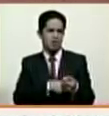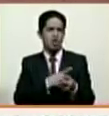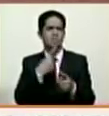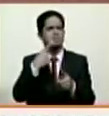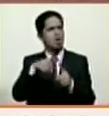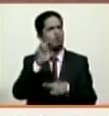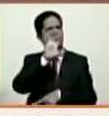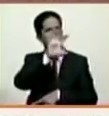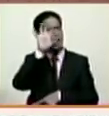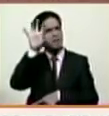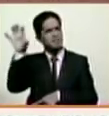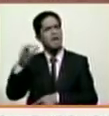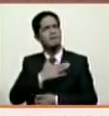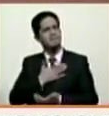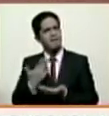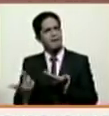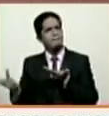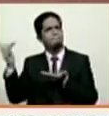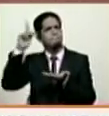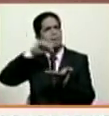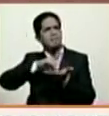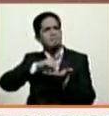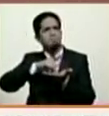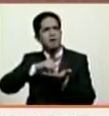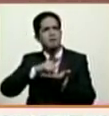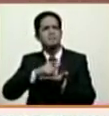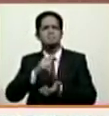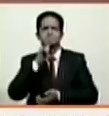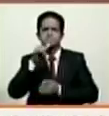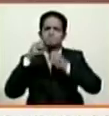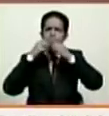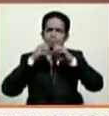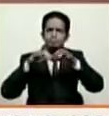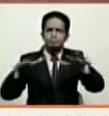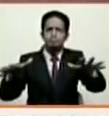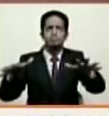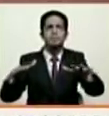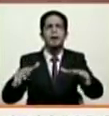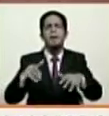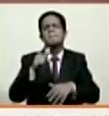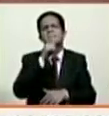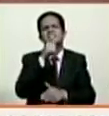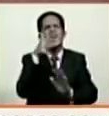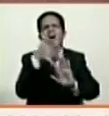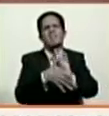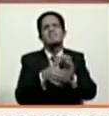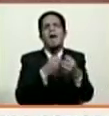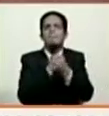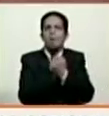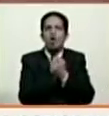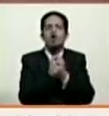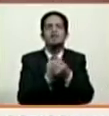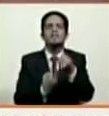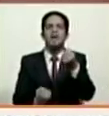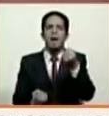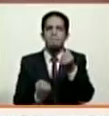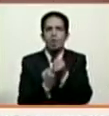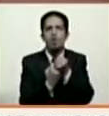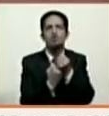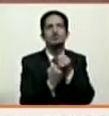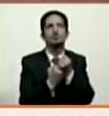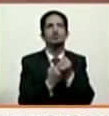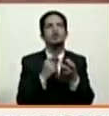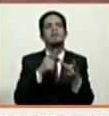mundo que quieren participar en este mensaje de amor, en este mensaje de solidaridad, en este mensaje